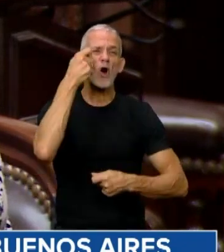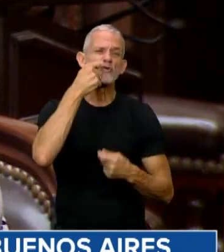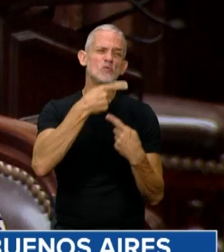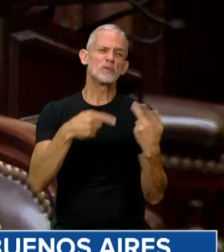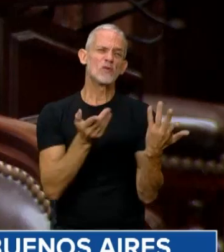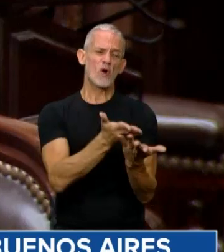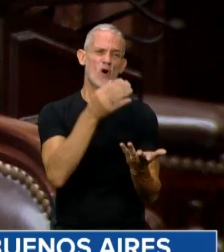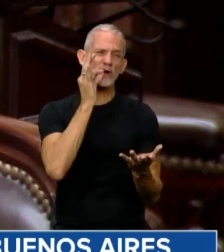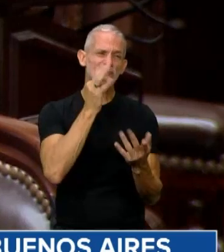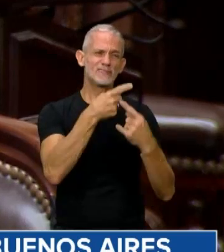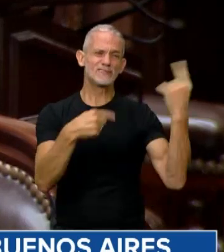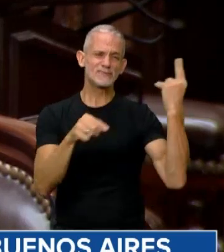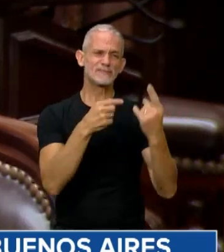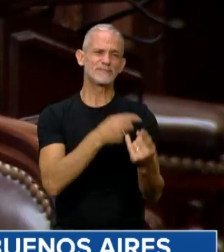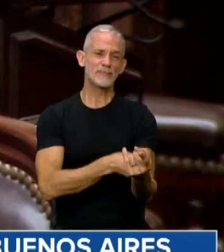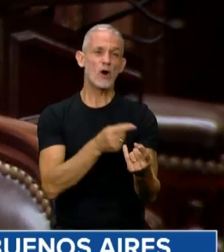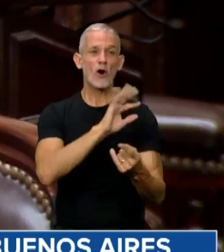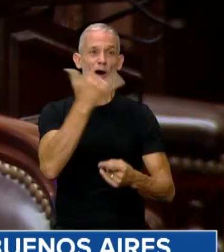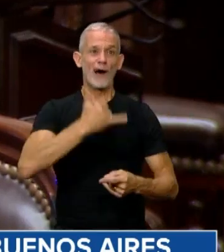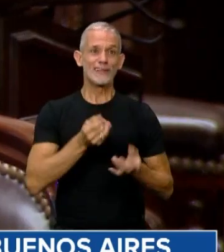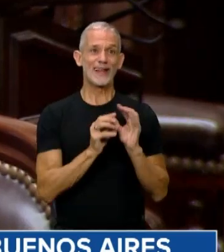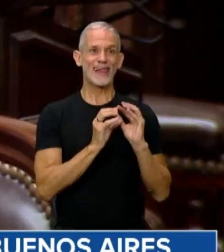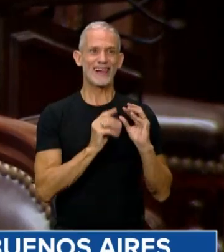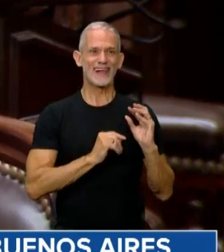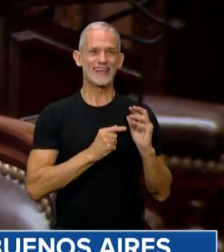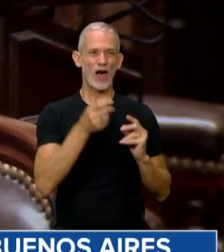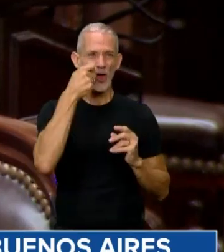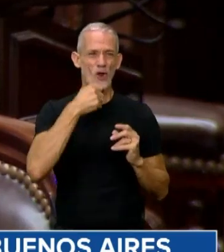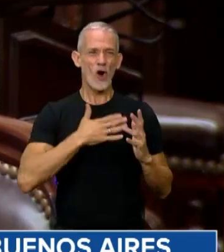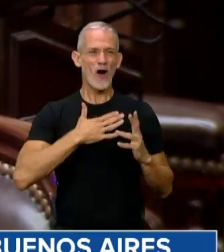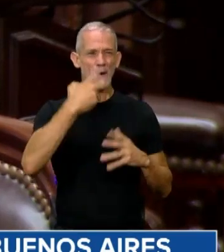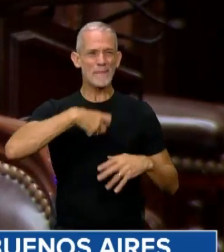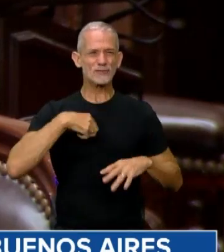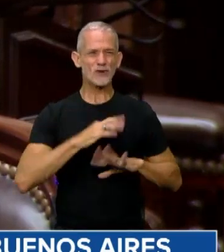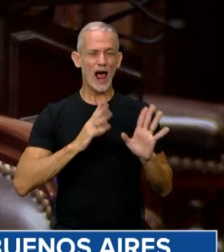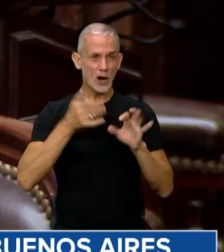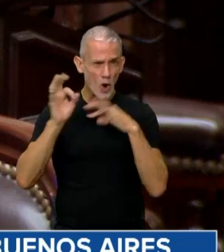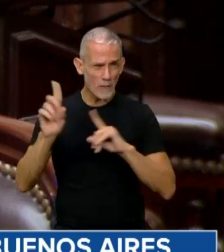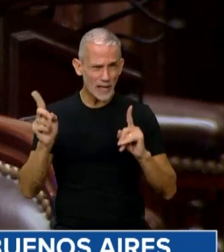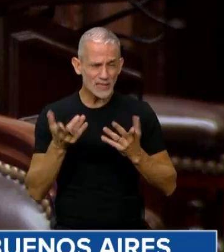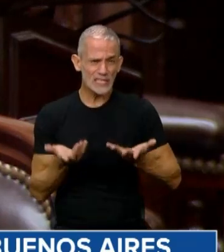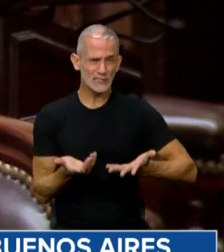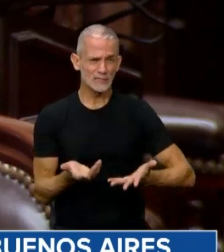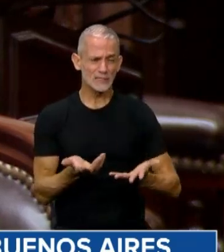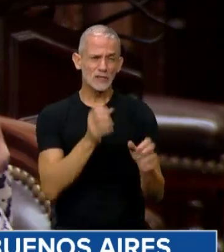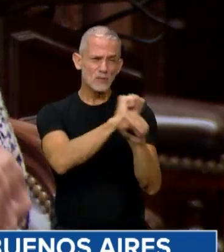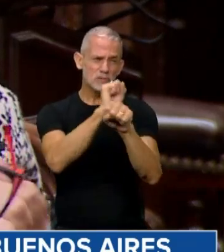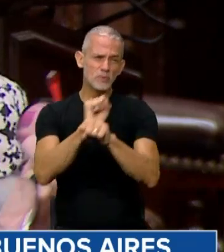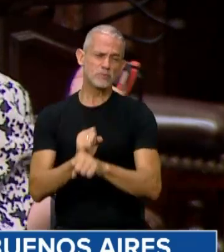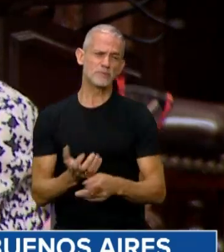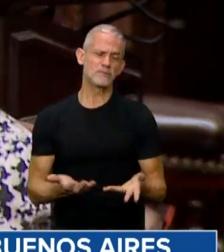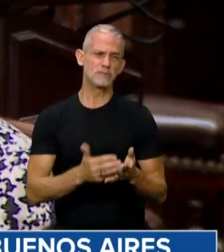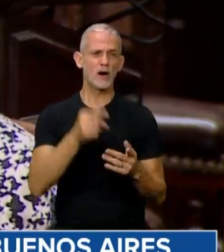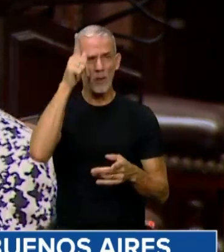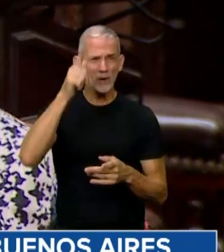consumidores o los portadores o tenedores para consumo personal. ¿Qué significa esto? Que se